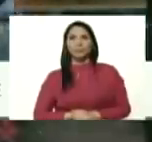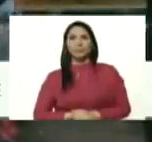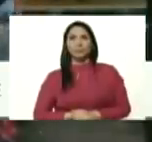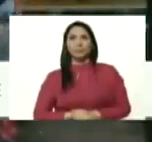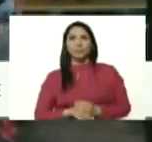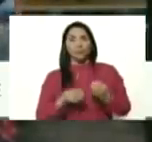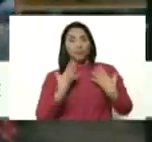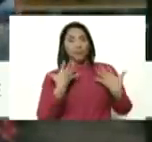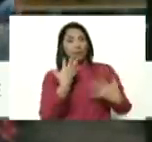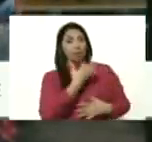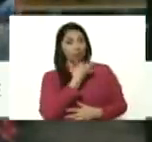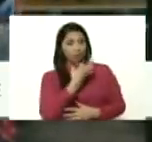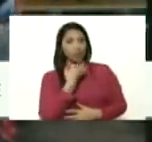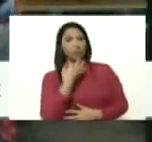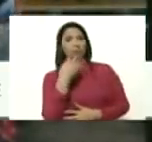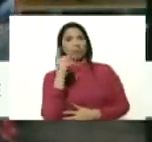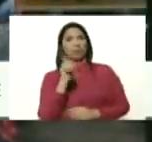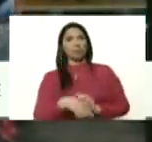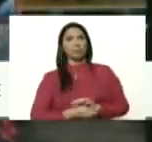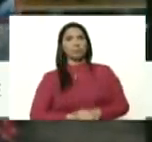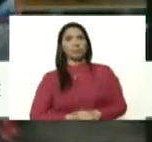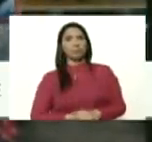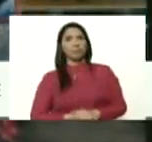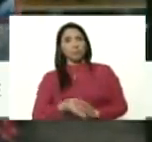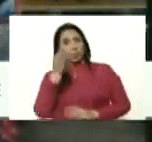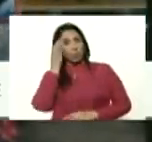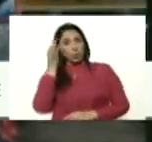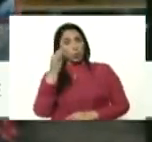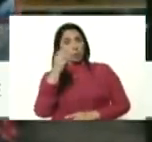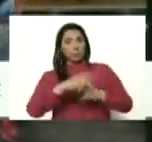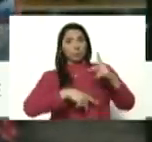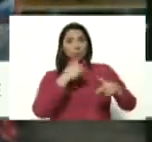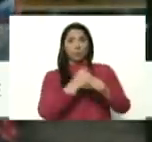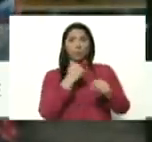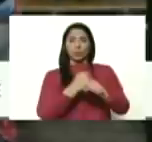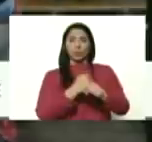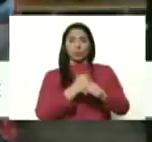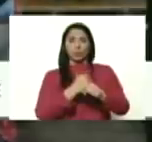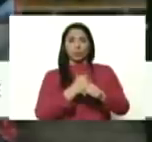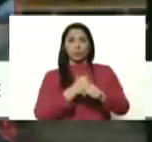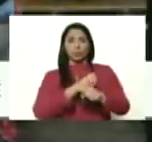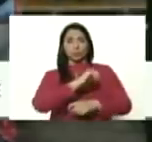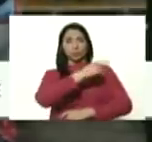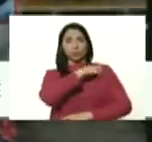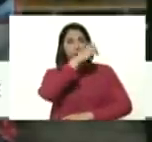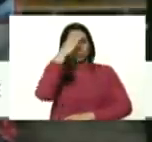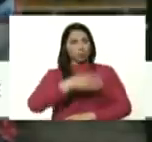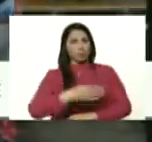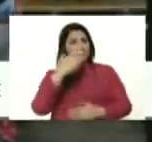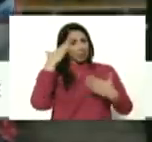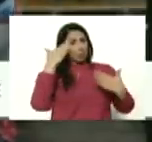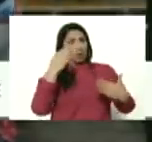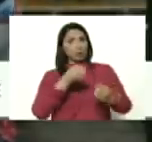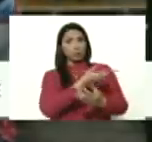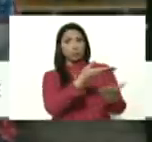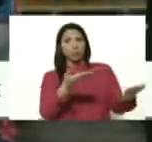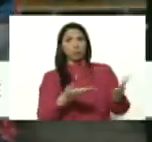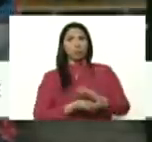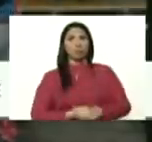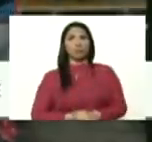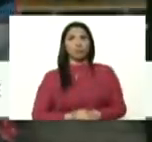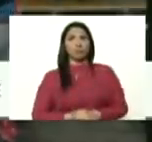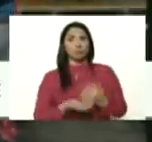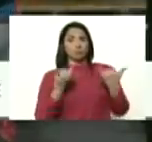Bueno, buenas tardes, mi querido compatriota bolivariano, trabajador, presidente y comandante en jefe. Un gusto saludarle a usted y a todos los que a esta